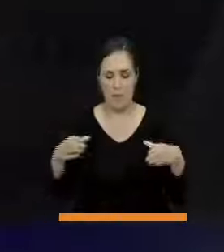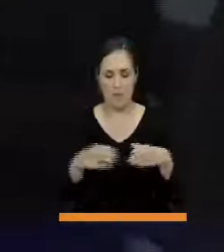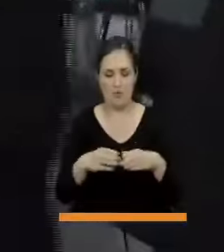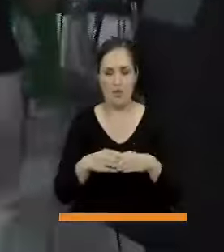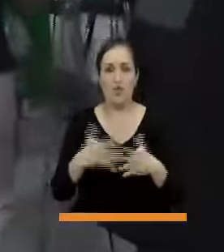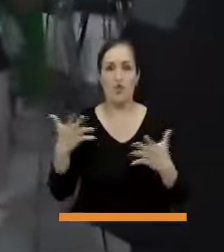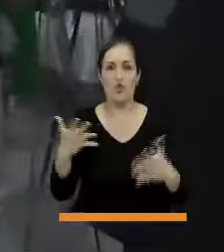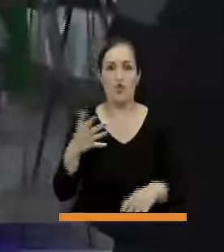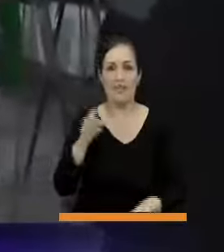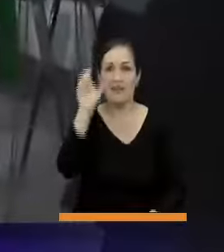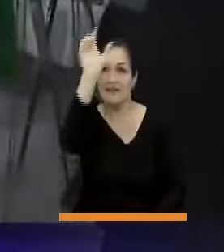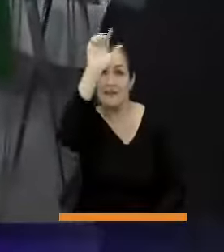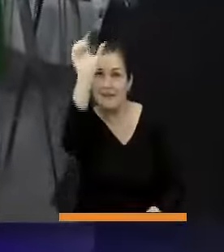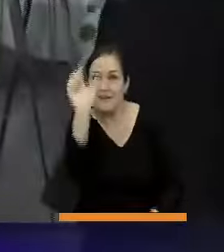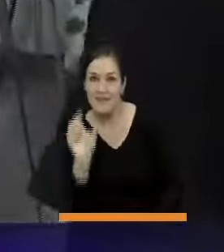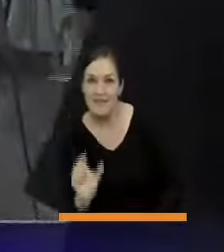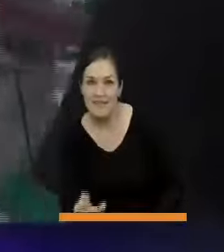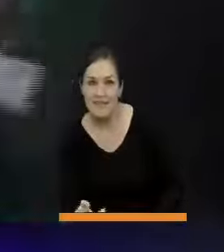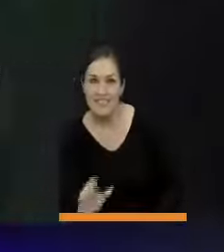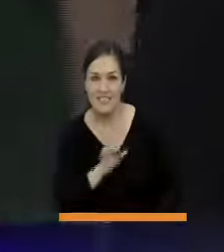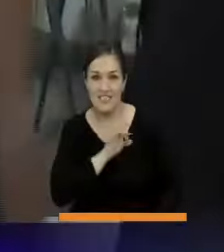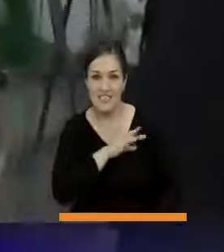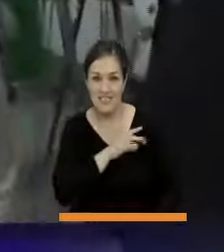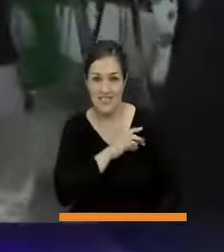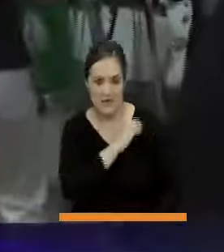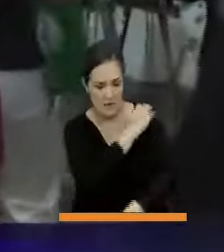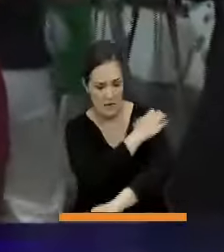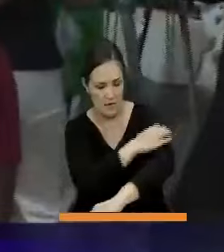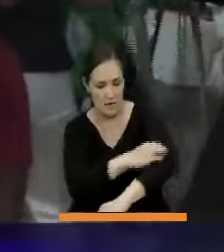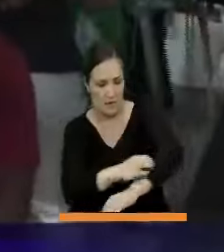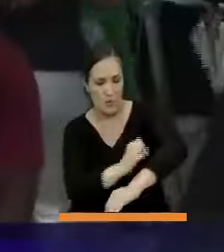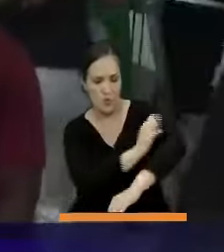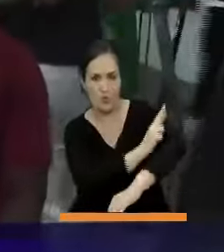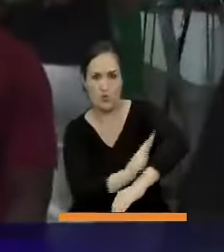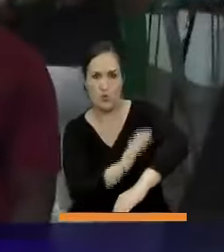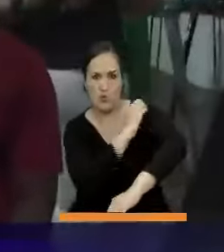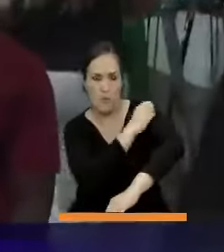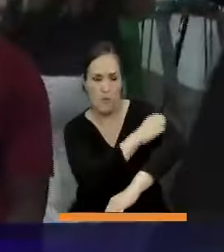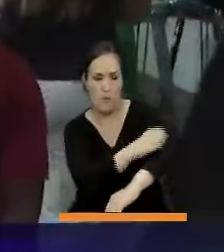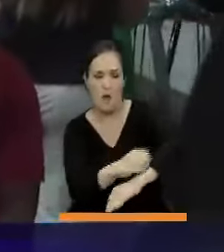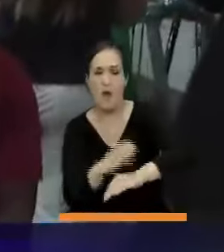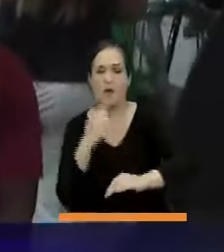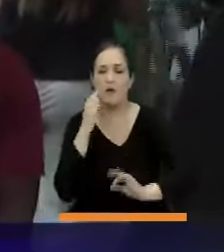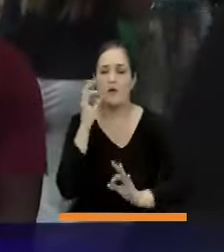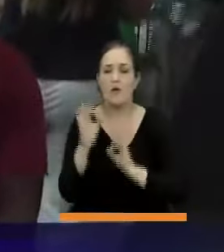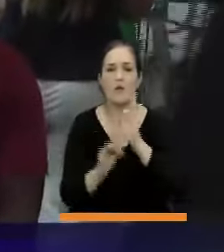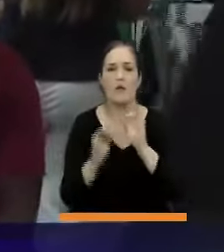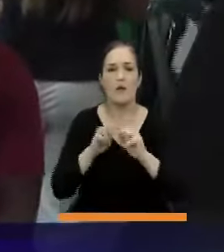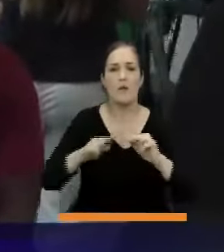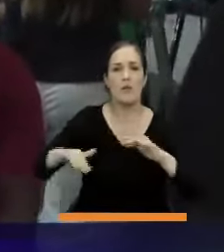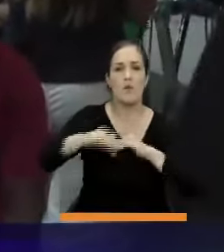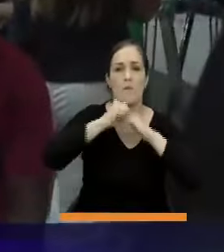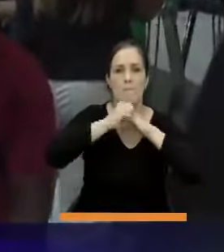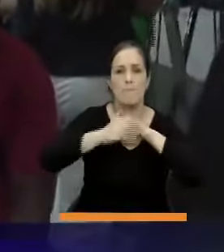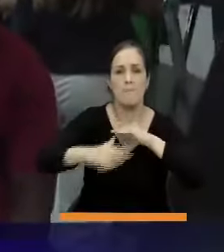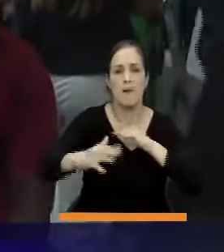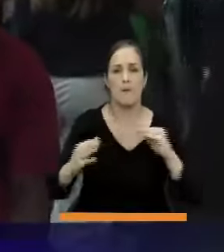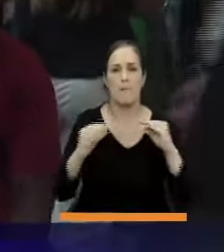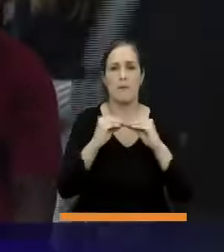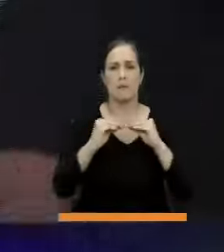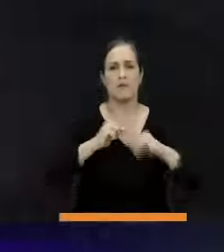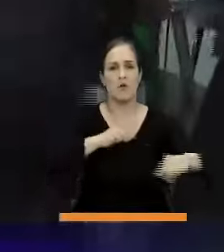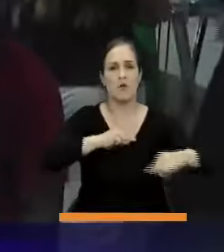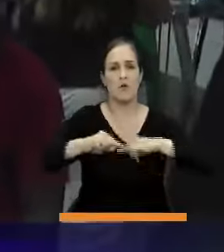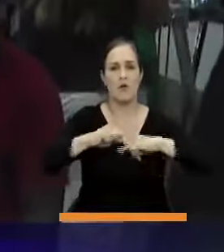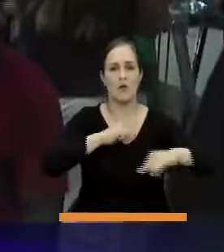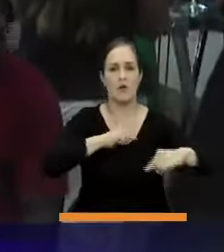el sur de Chile. Nosotros estamos ahí por la defensa del mar. Y además soy coordinadora de la Red de Mujeres por la Defensa